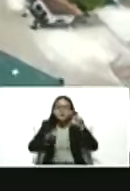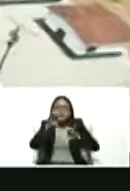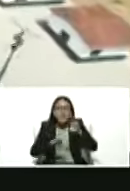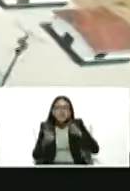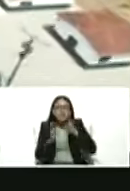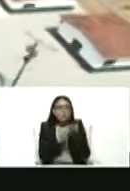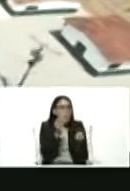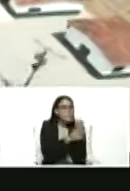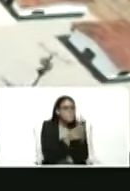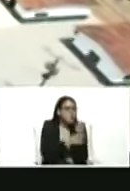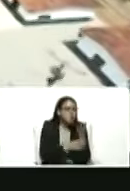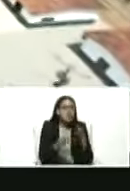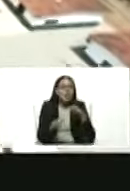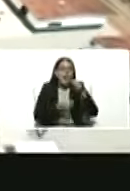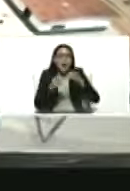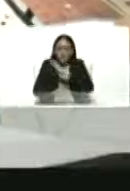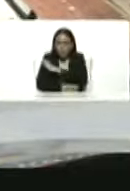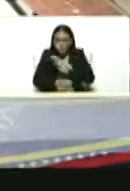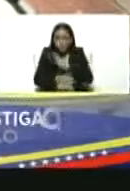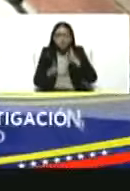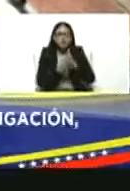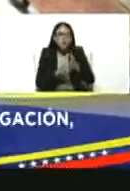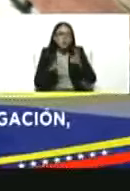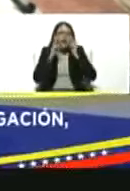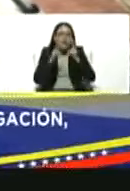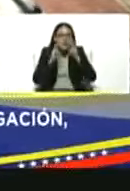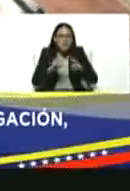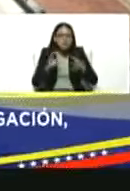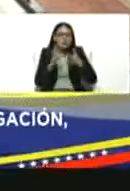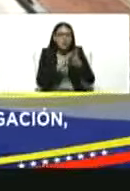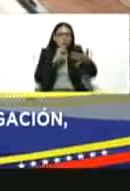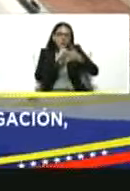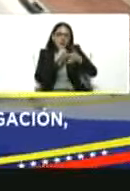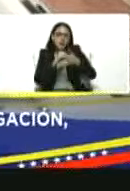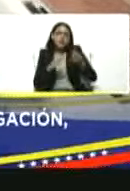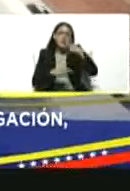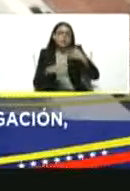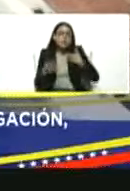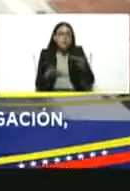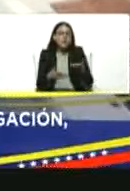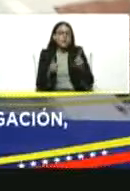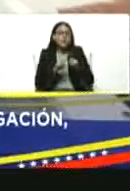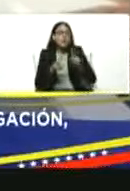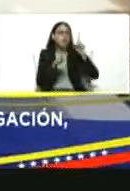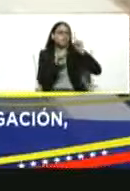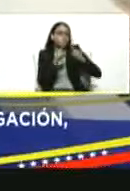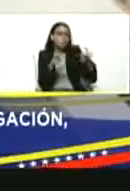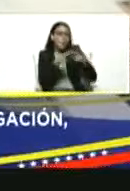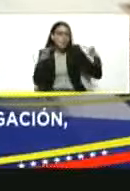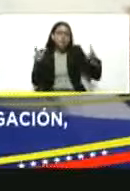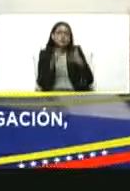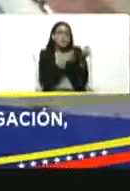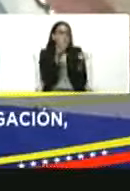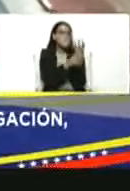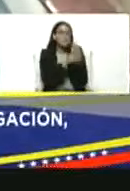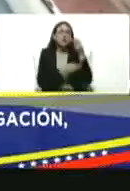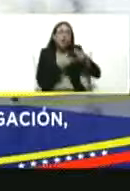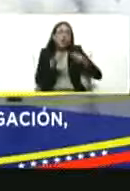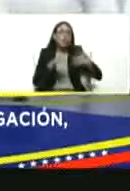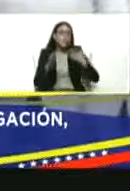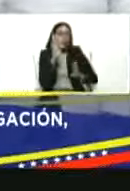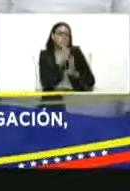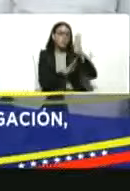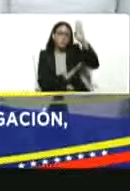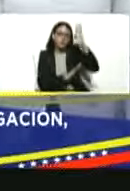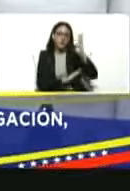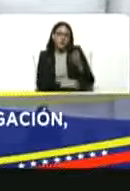para el fortalecimiento de las investigaciones agrícolas que permitan diversificar nuestras capacidades productivas. Y me encuentro hoy, presidente, con la